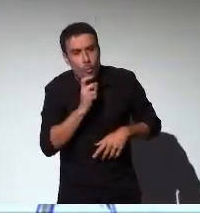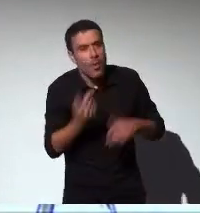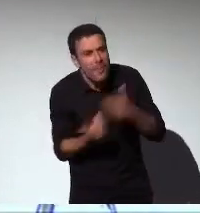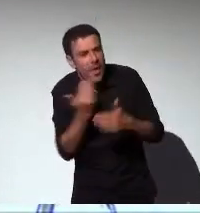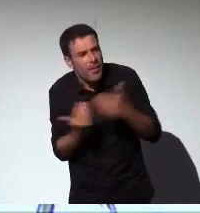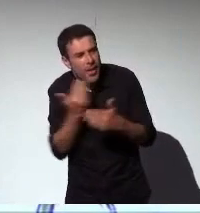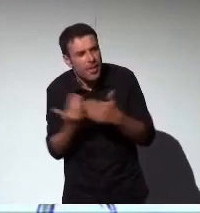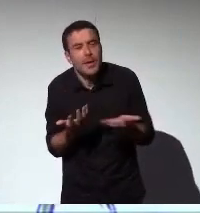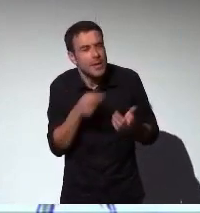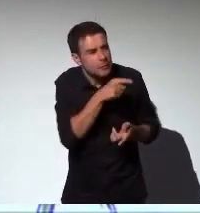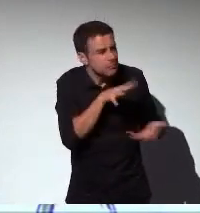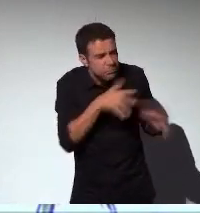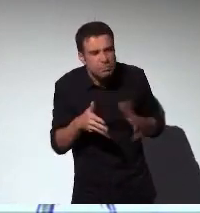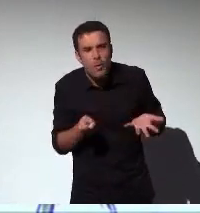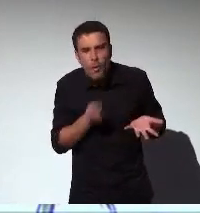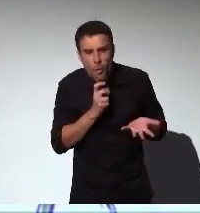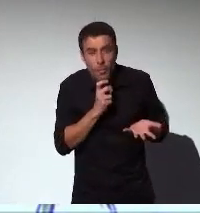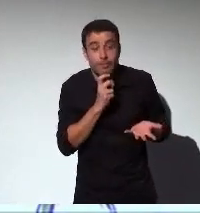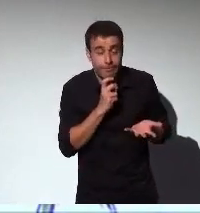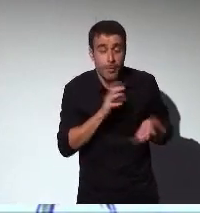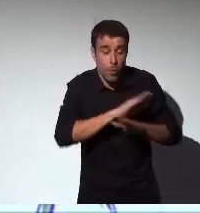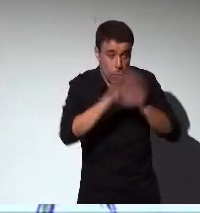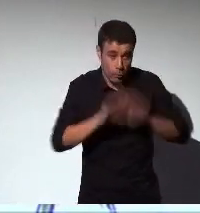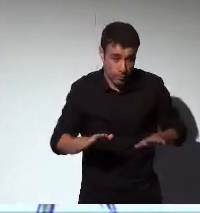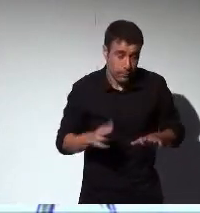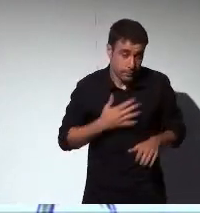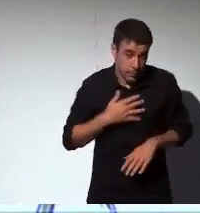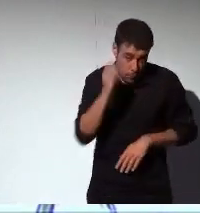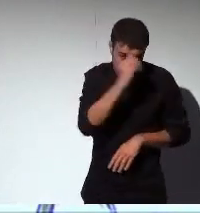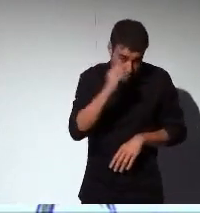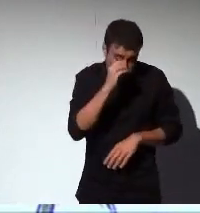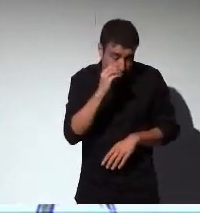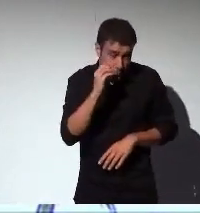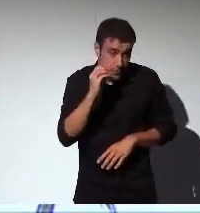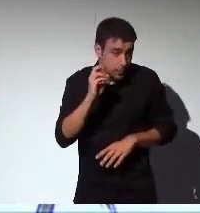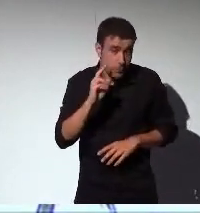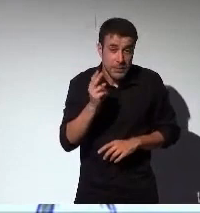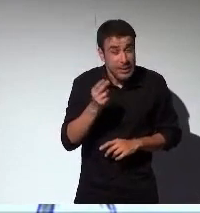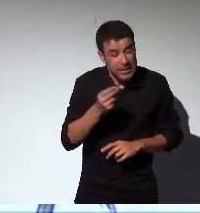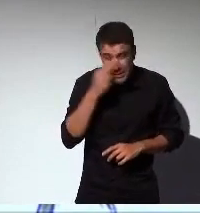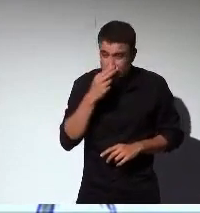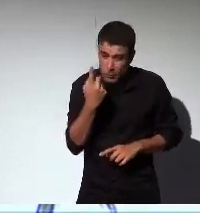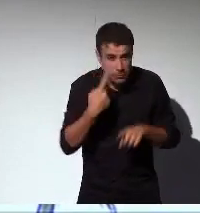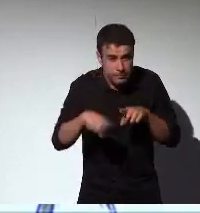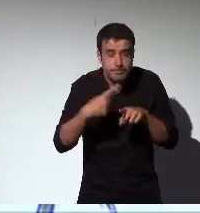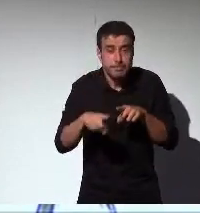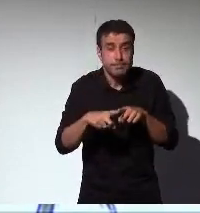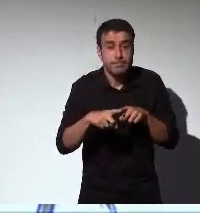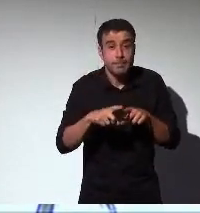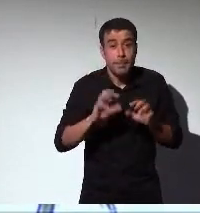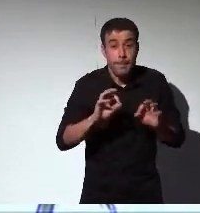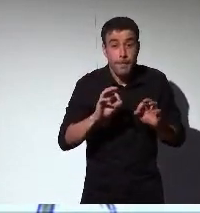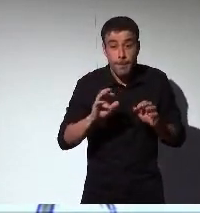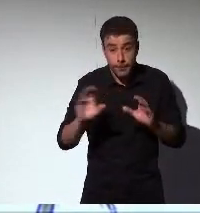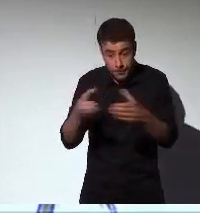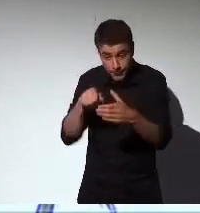día. Y por último, nos parece también interesantísimo el que el